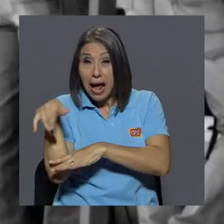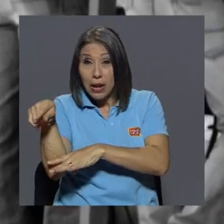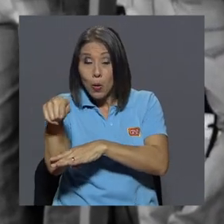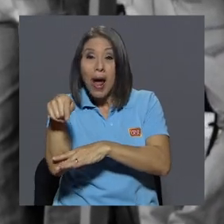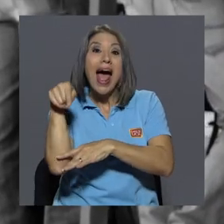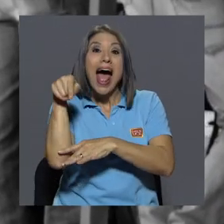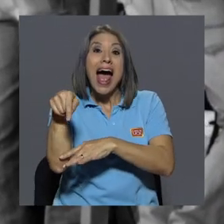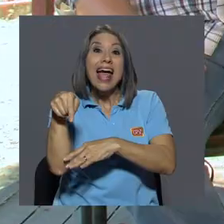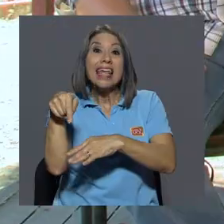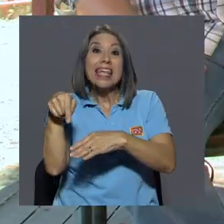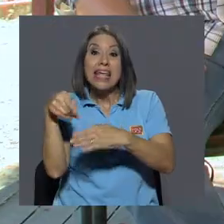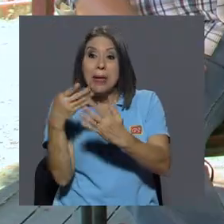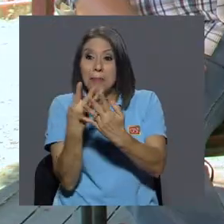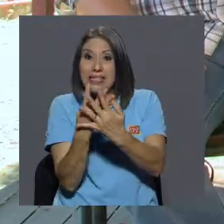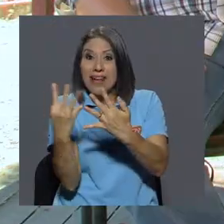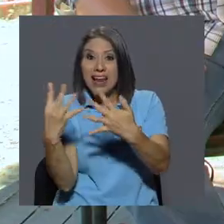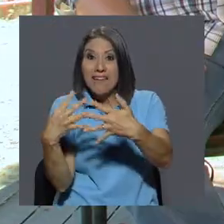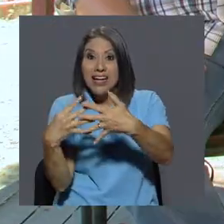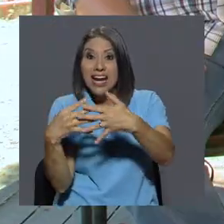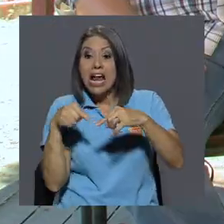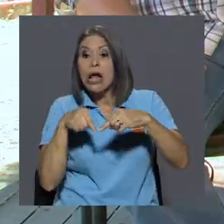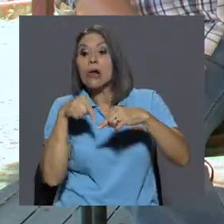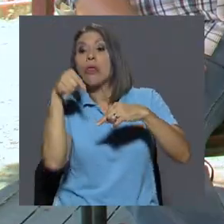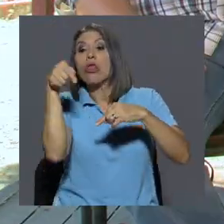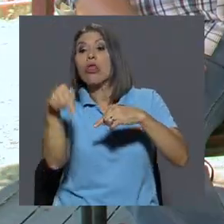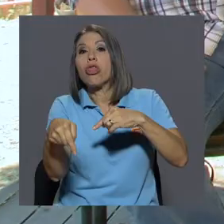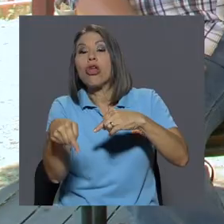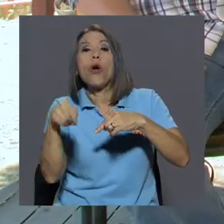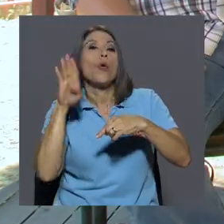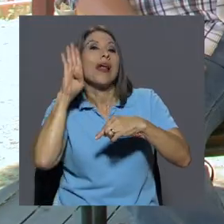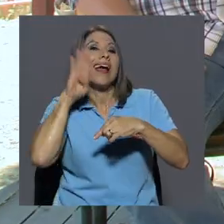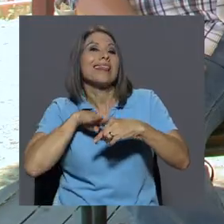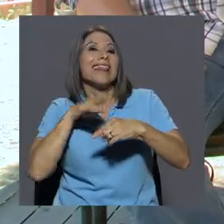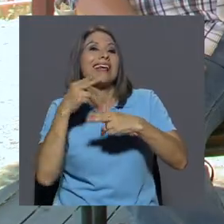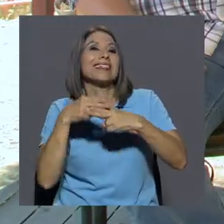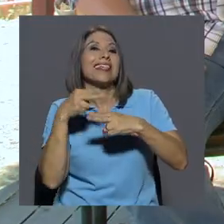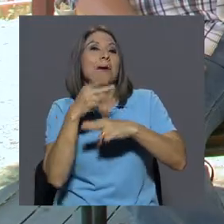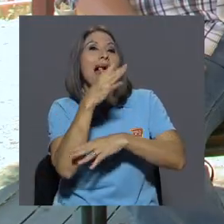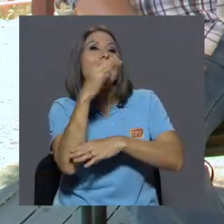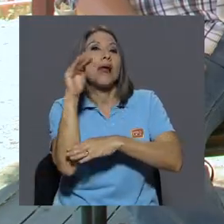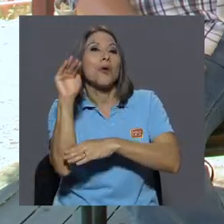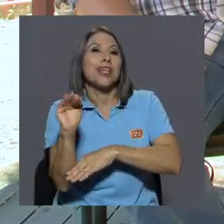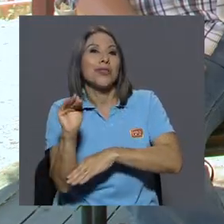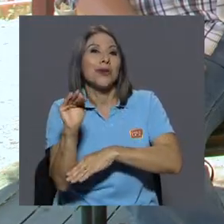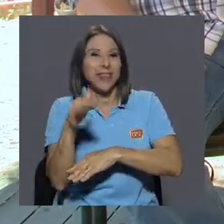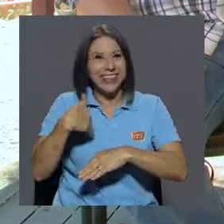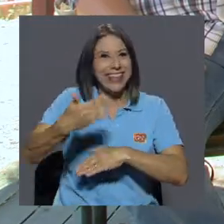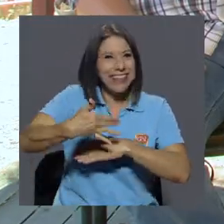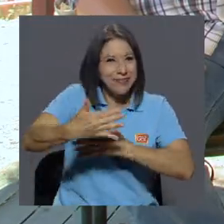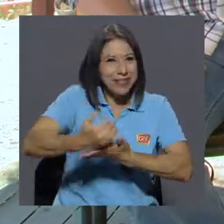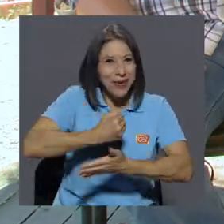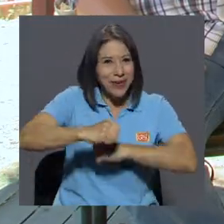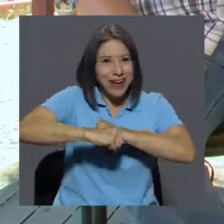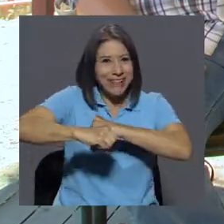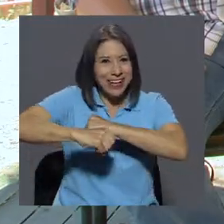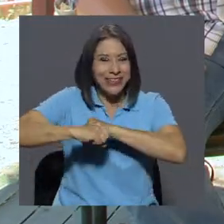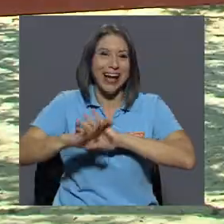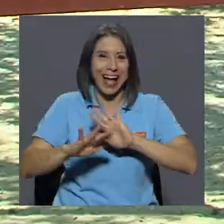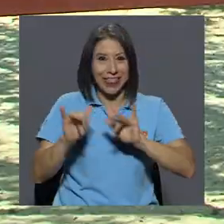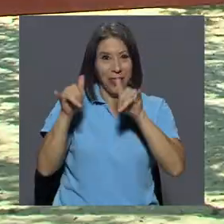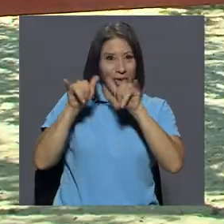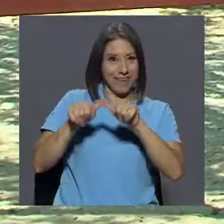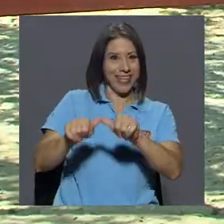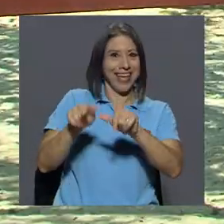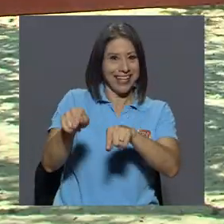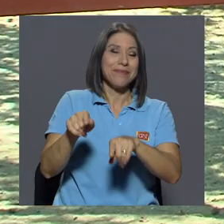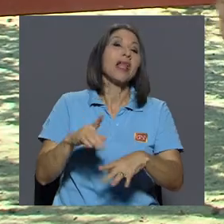barrera. Cruza usted la calle y hay una cantina llamada El Arbolito, ahí le cobramos la factura, todavía está. Entonces usted cruzaba el